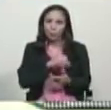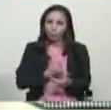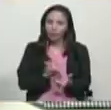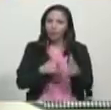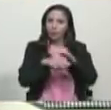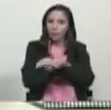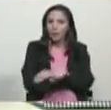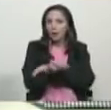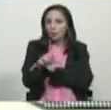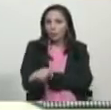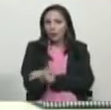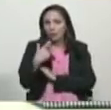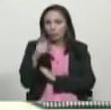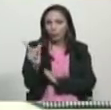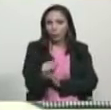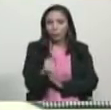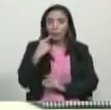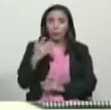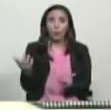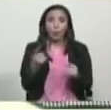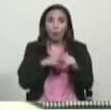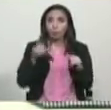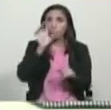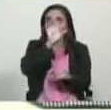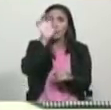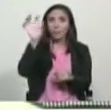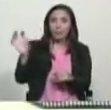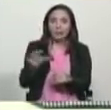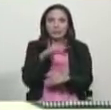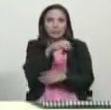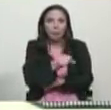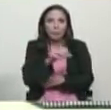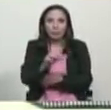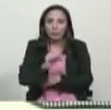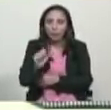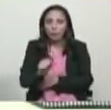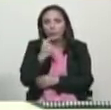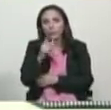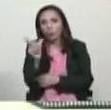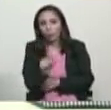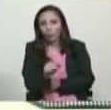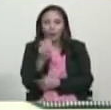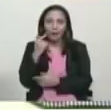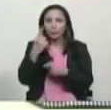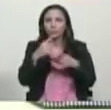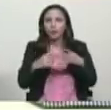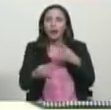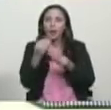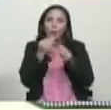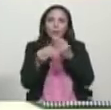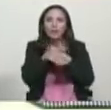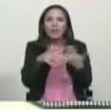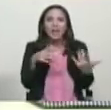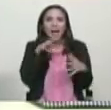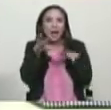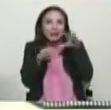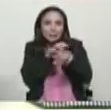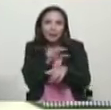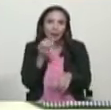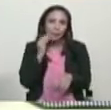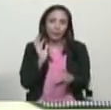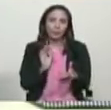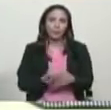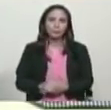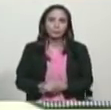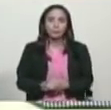más importancia que estamos trayendo fuera del país, y la capacidad de producción de soya nuestra es muy poca. Entonces, estamos ya